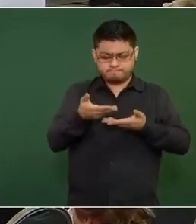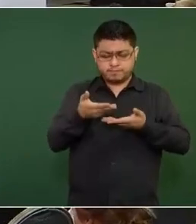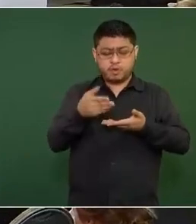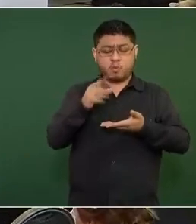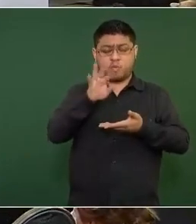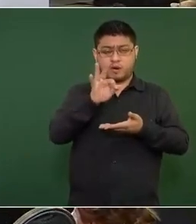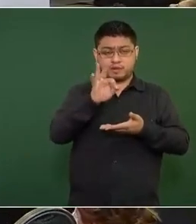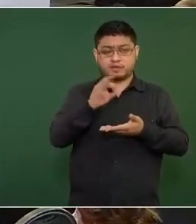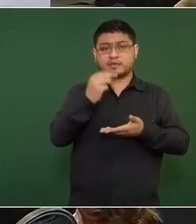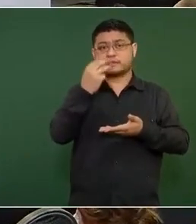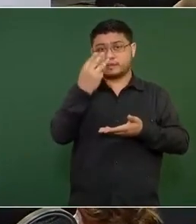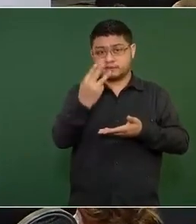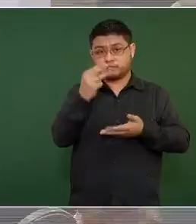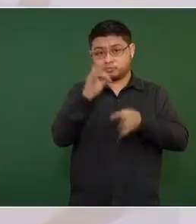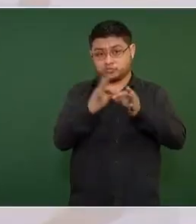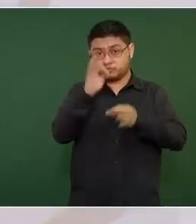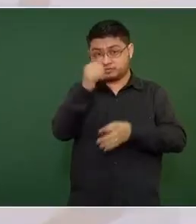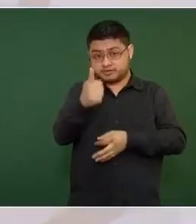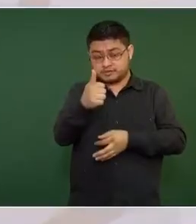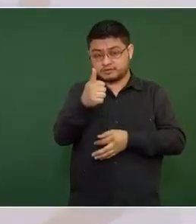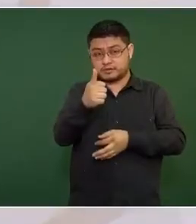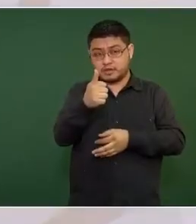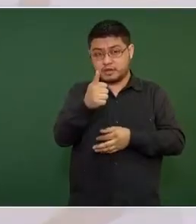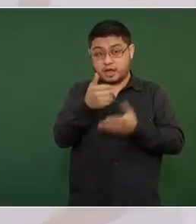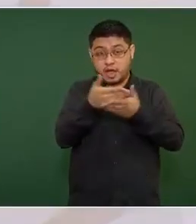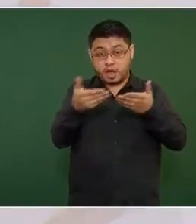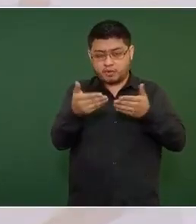43.6 y hoy está en